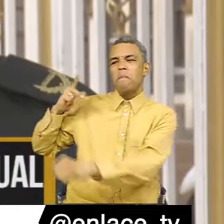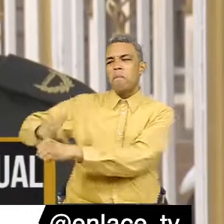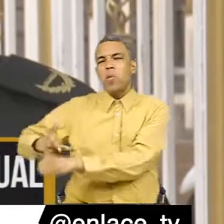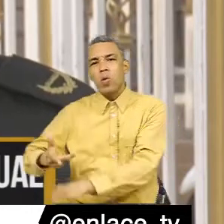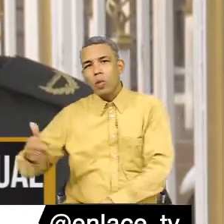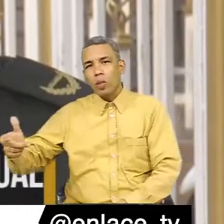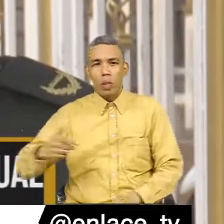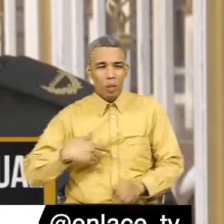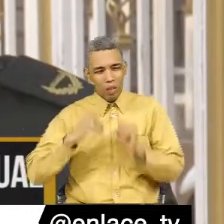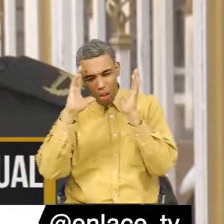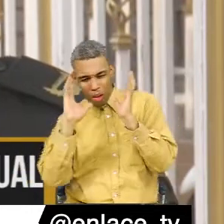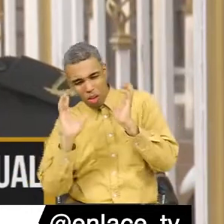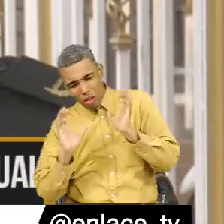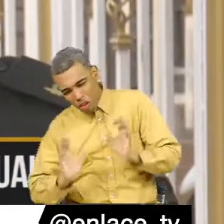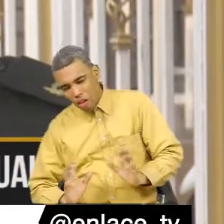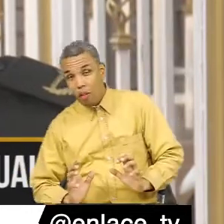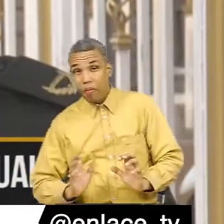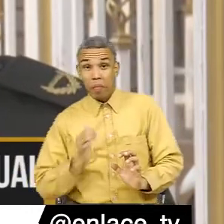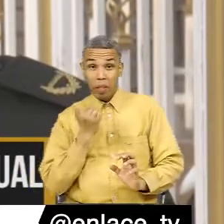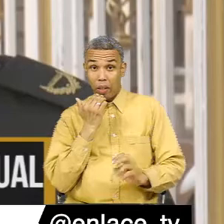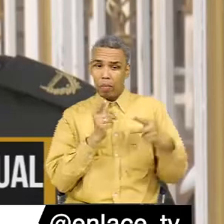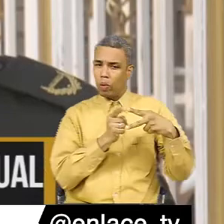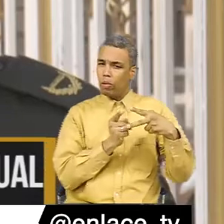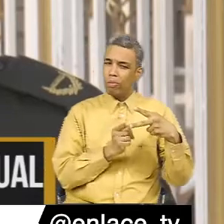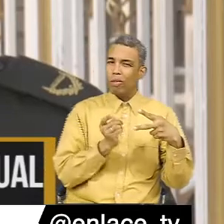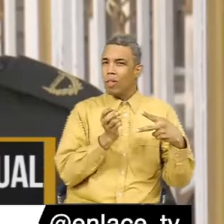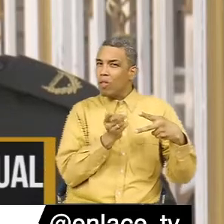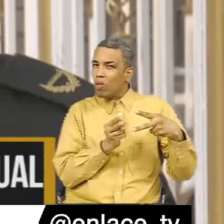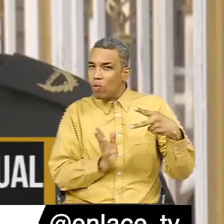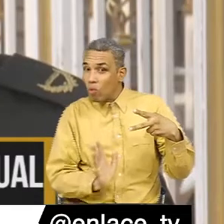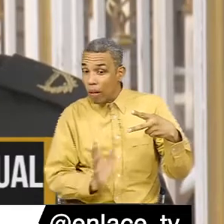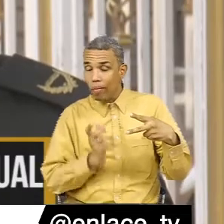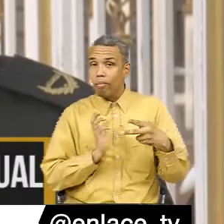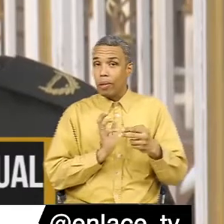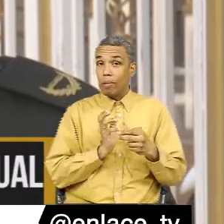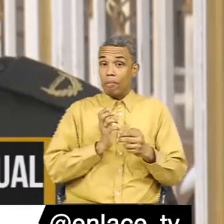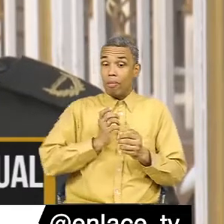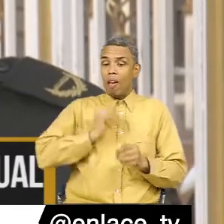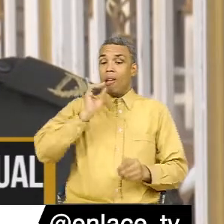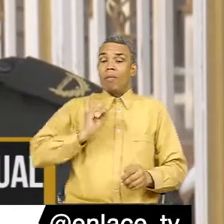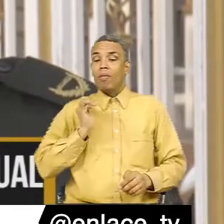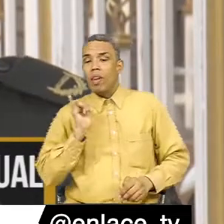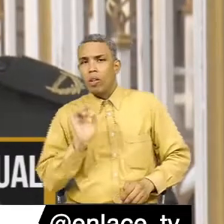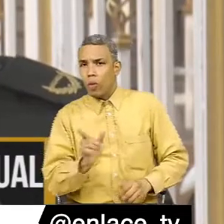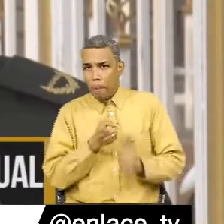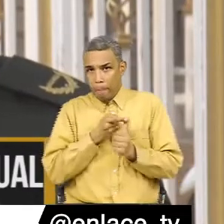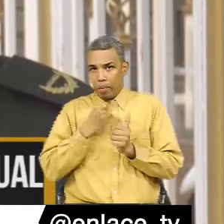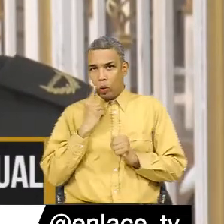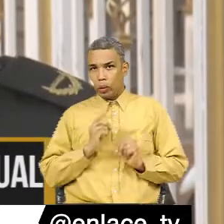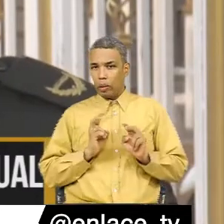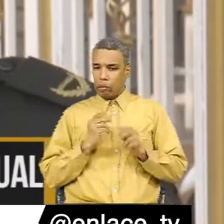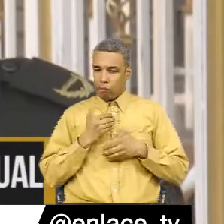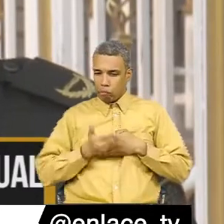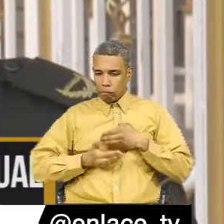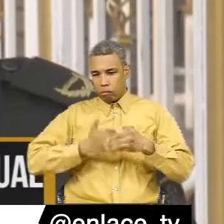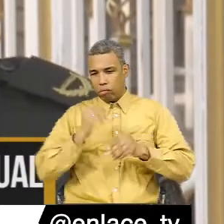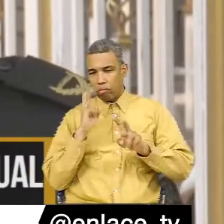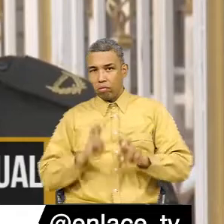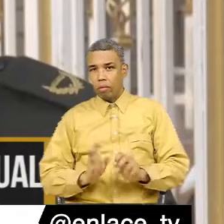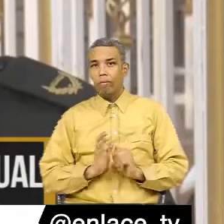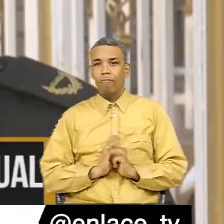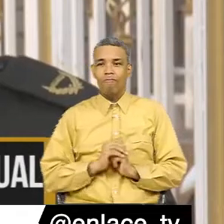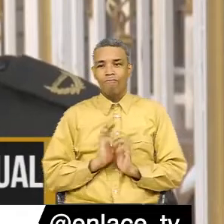de una metodología, de un programa a seguir, teniendo en cuenta pues que los involucrados son están dentro del ámbito de la